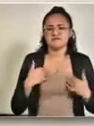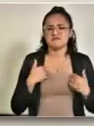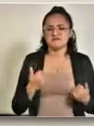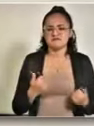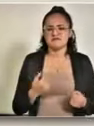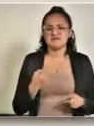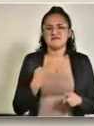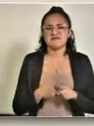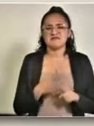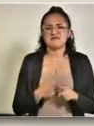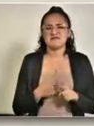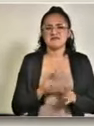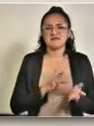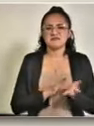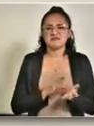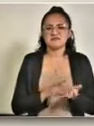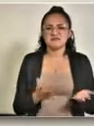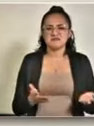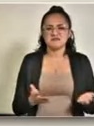a quién?